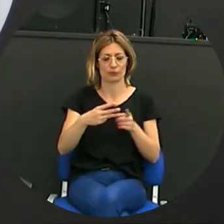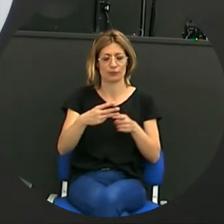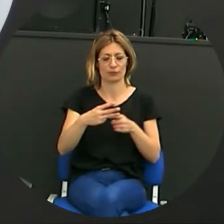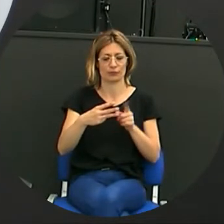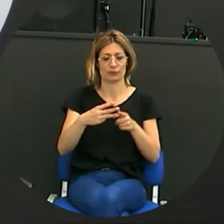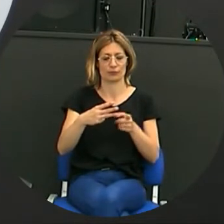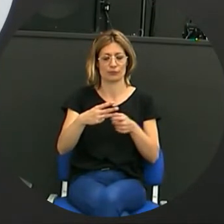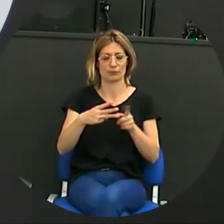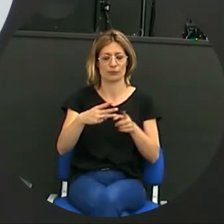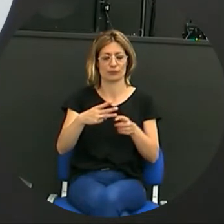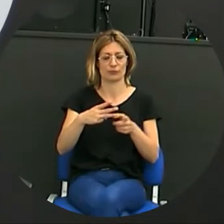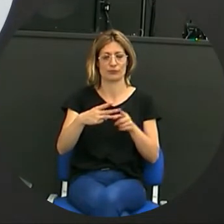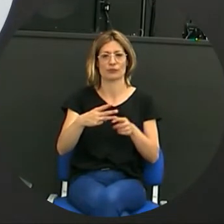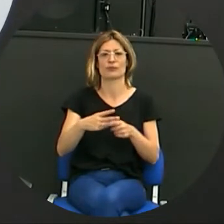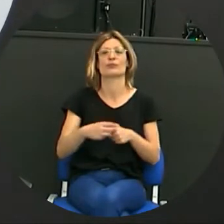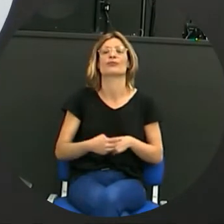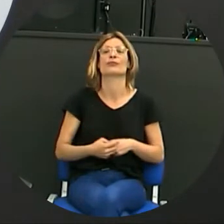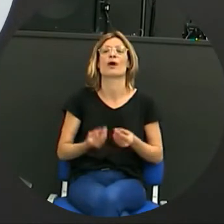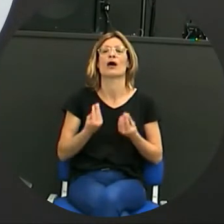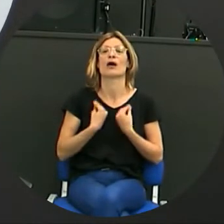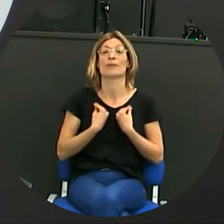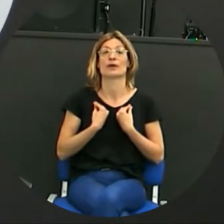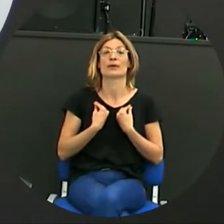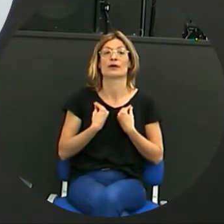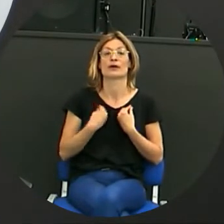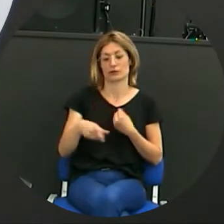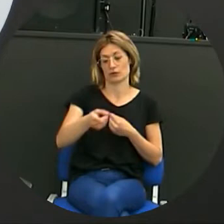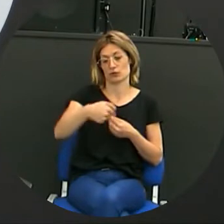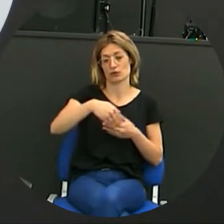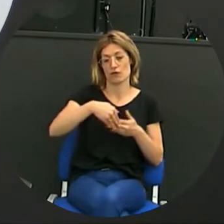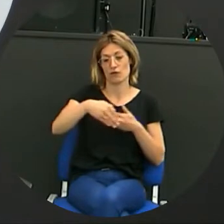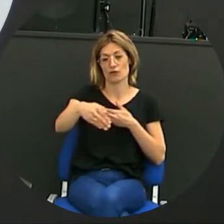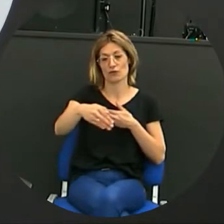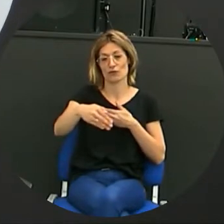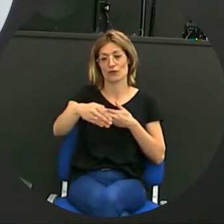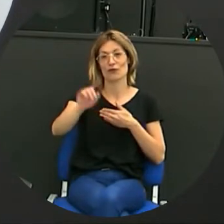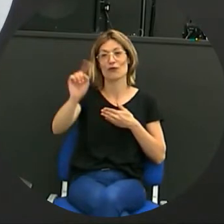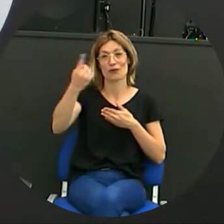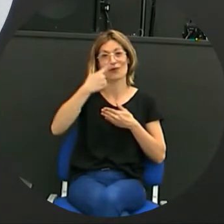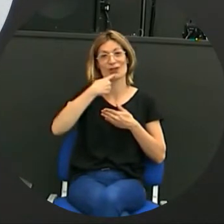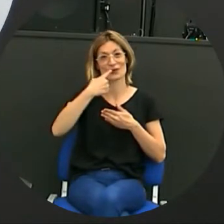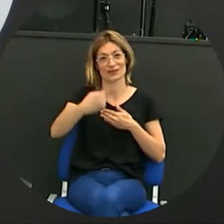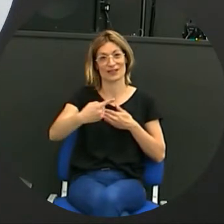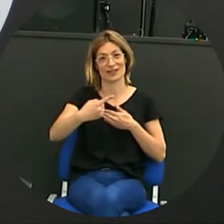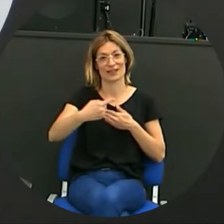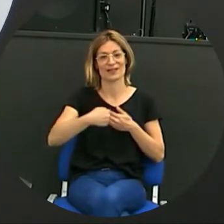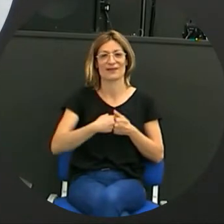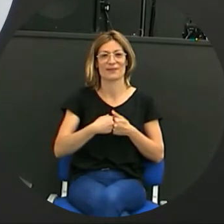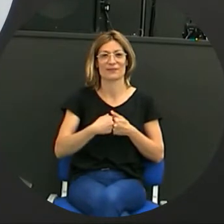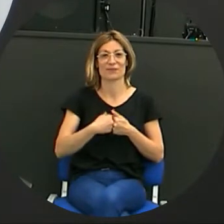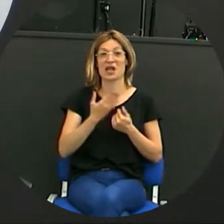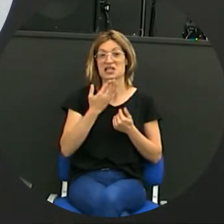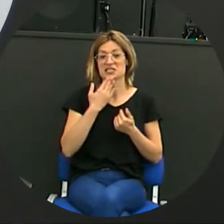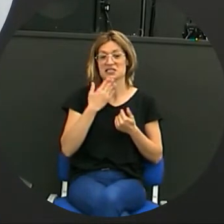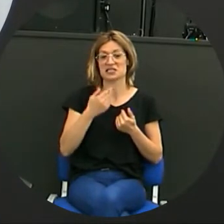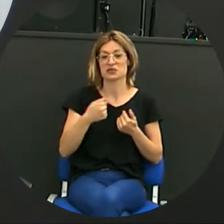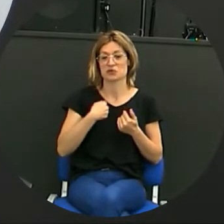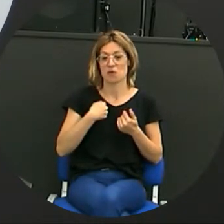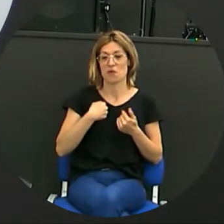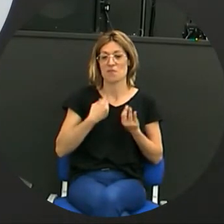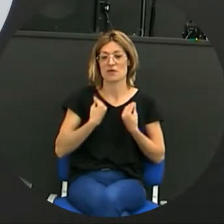punto. Tenemos que vivir nuestro futuro como Dios manda. Y para vivir nuestro futuro como Dios